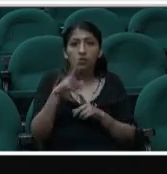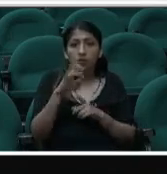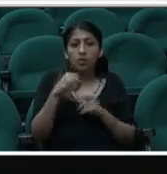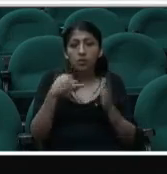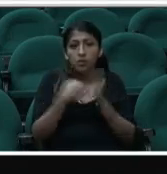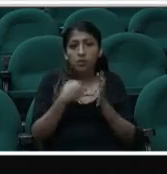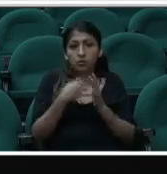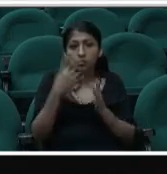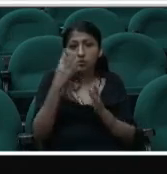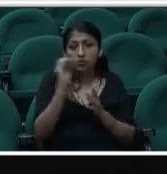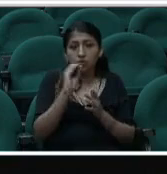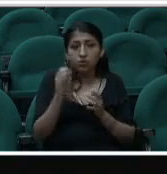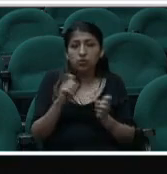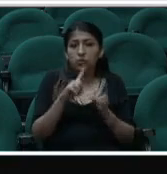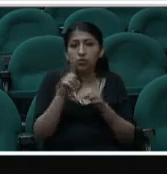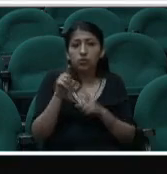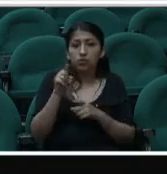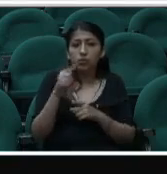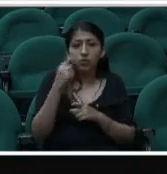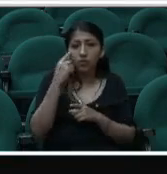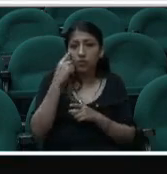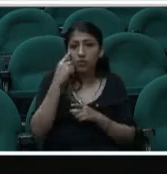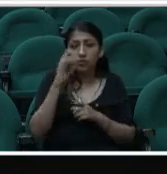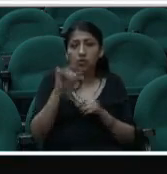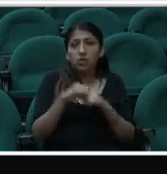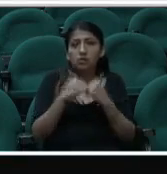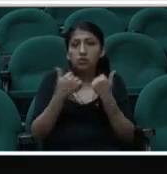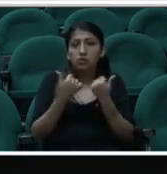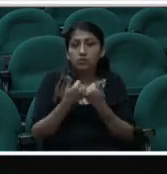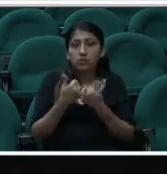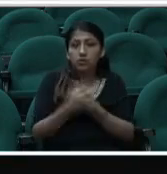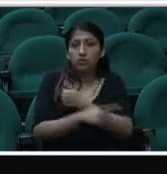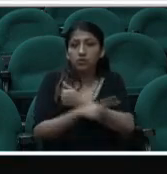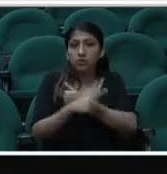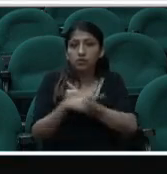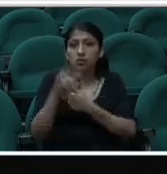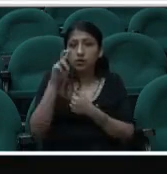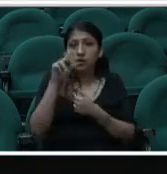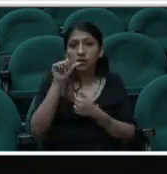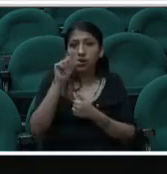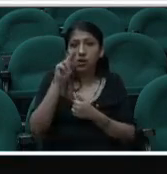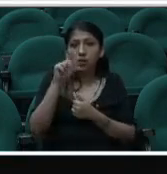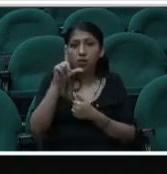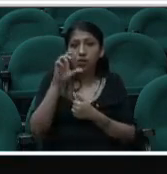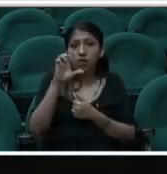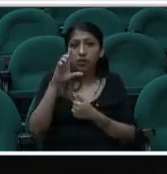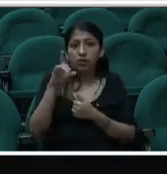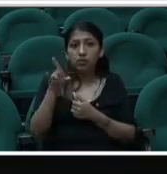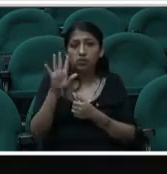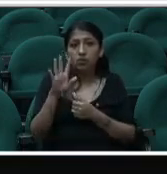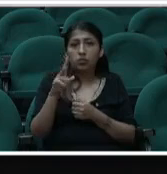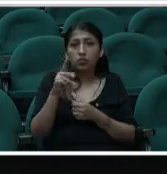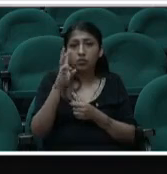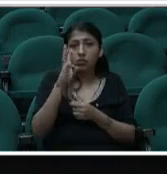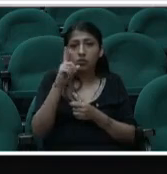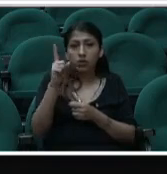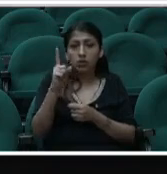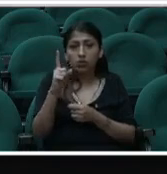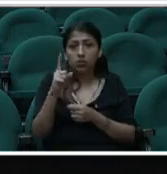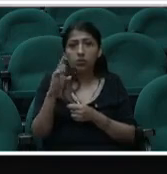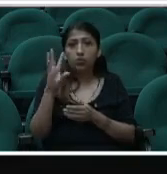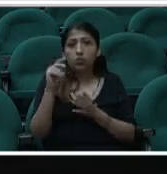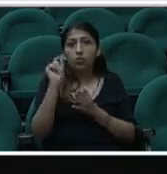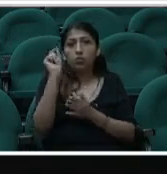este impuesto del 2% yo te pregunto qué opinas tú de que la asambleísta de pastaza raúl tello de tu partido político 61